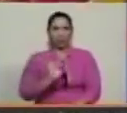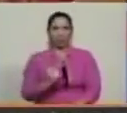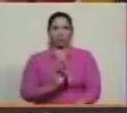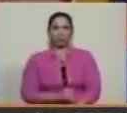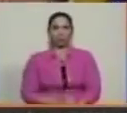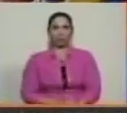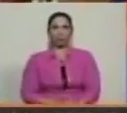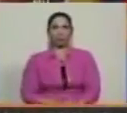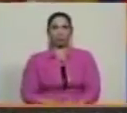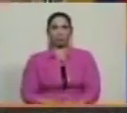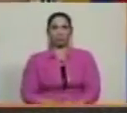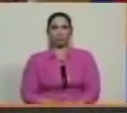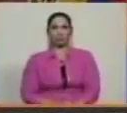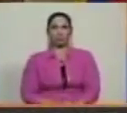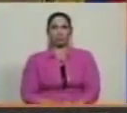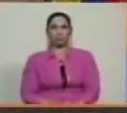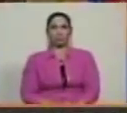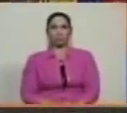Nadie puede dudarlo.